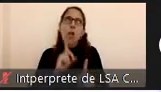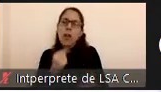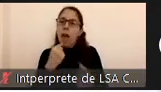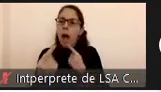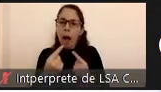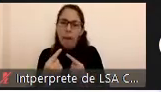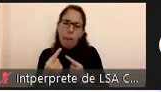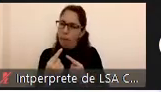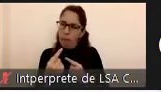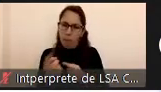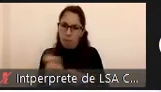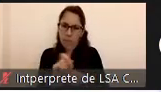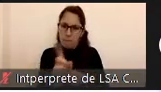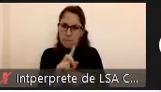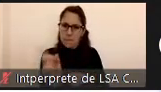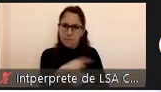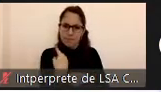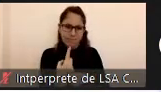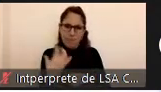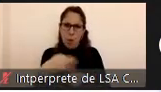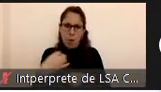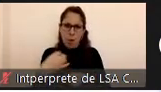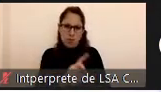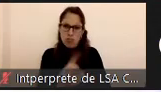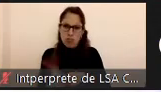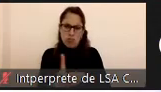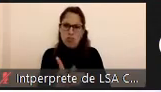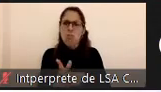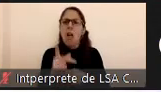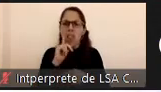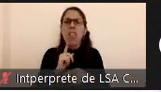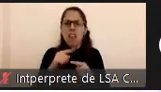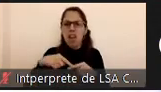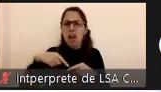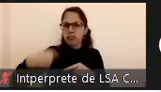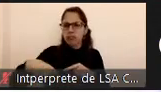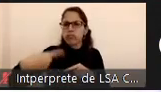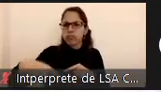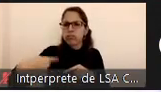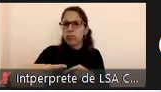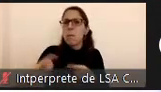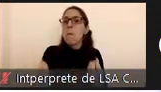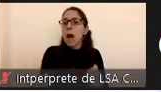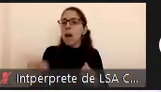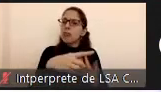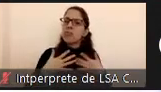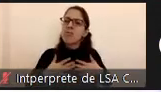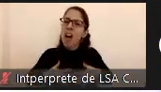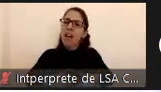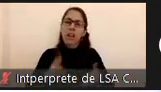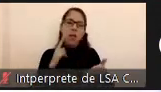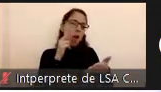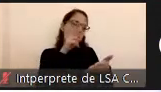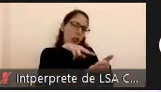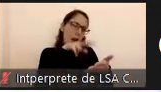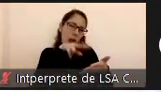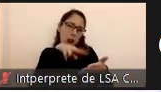obligatorio, de hecho le vamos a dar más días justamente para que ustedes puedan leer todo el material, que tengan tiempo